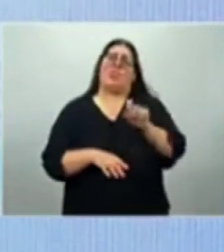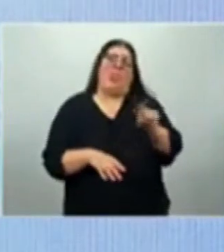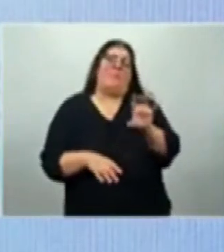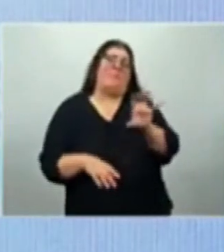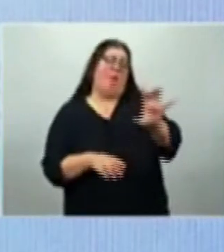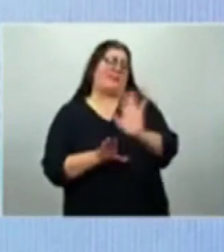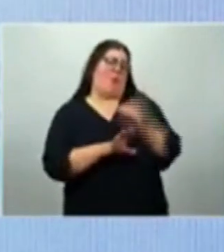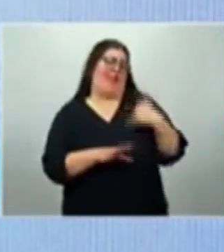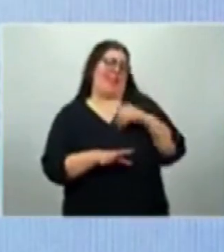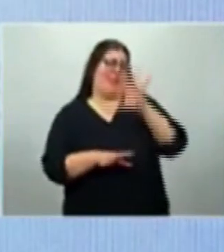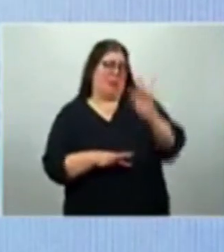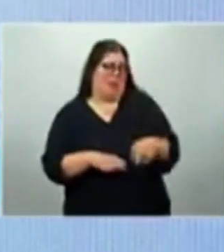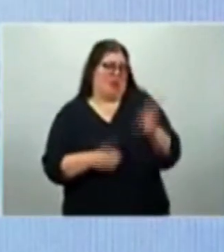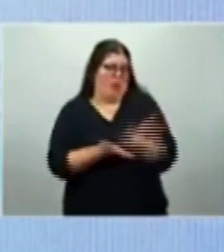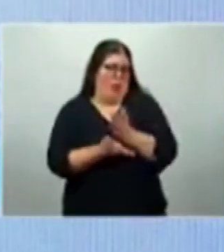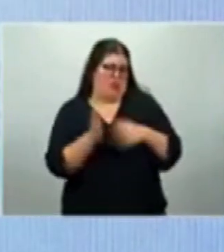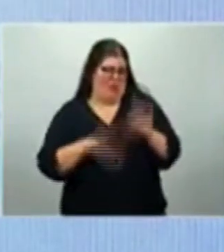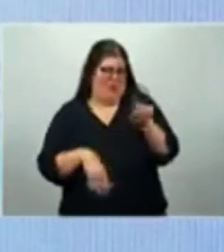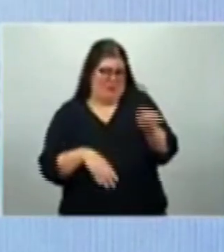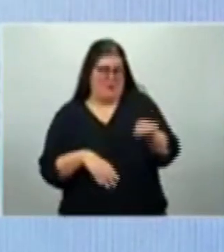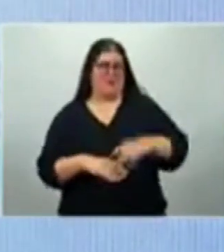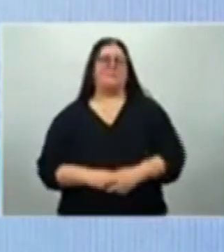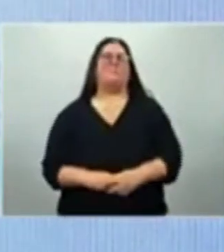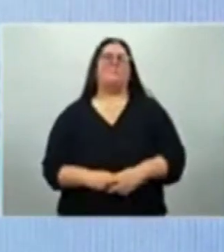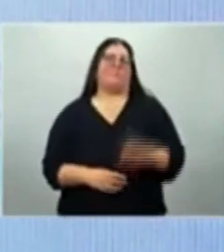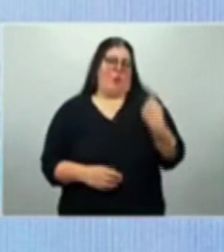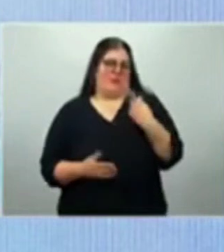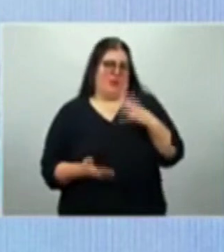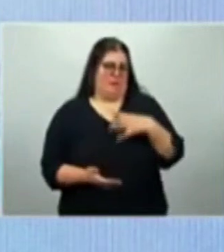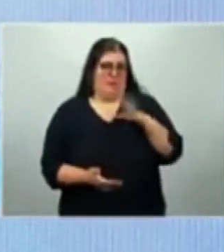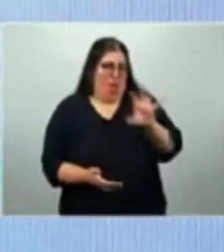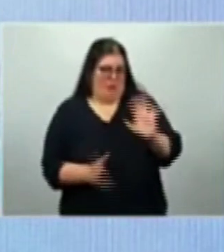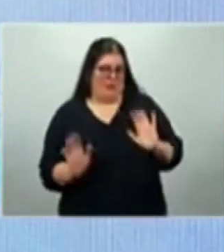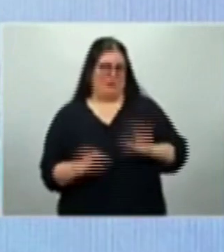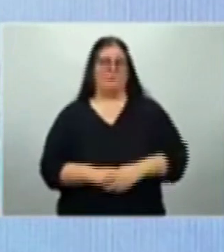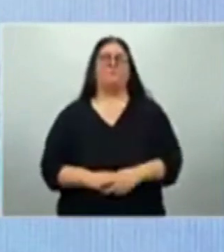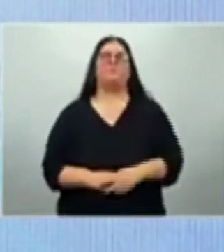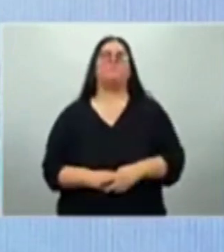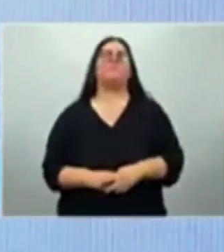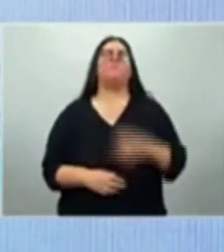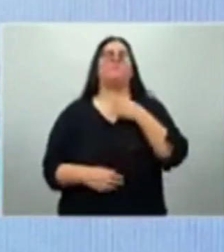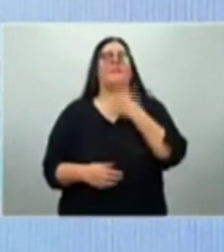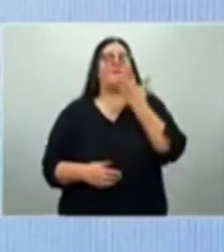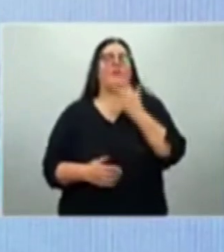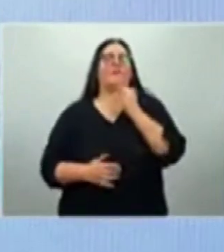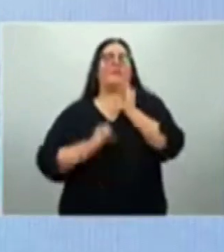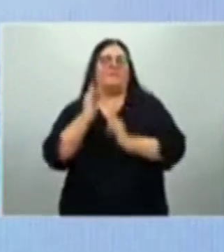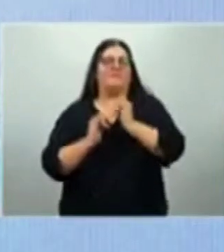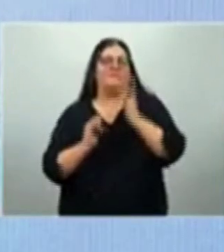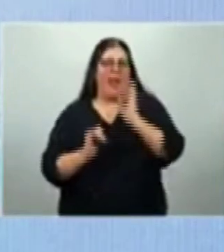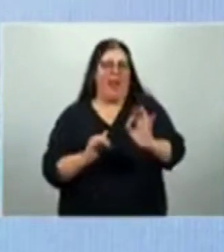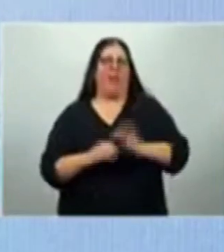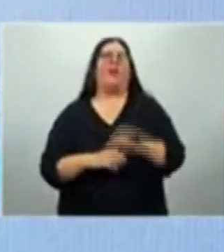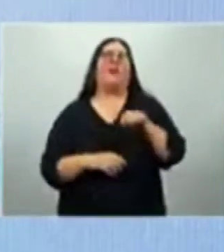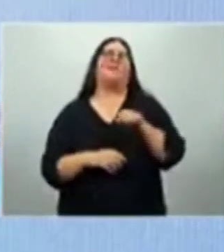En medio país, concentrado en nuestra provincia. Así que yo quiero compartir algunas palabras. Esto